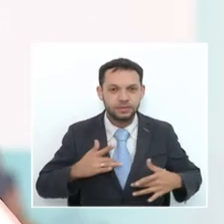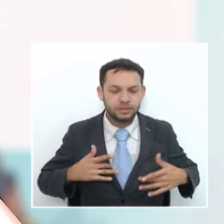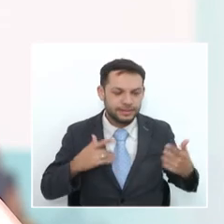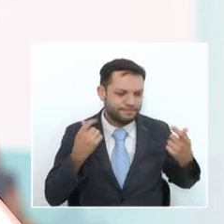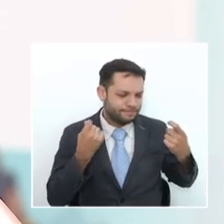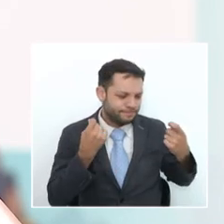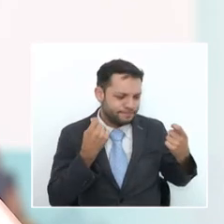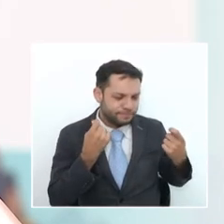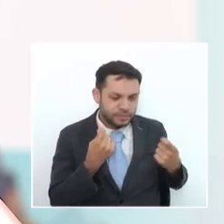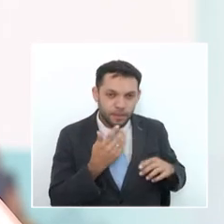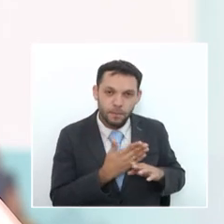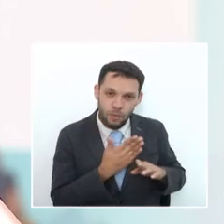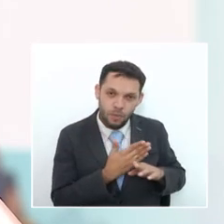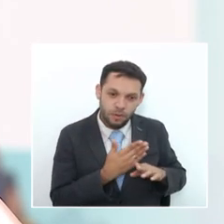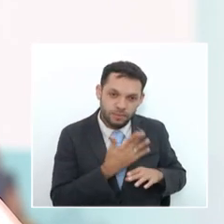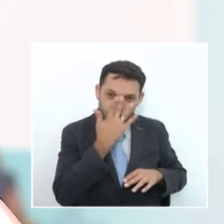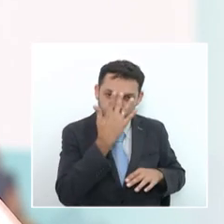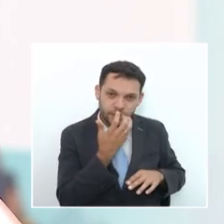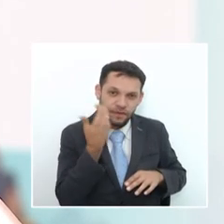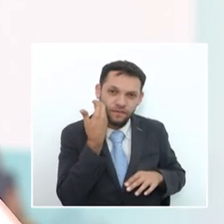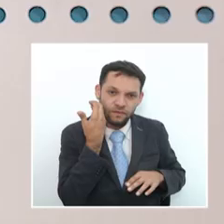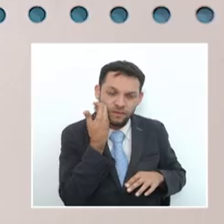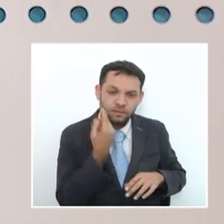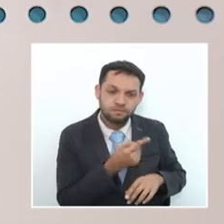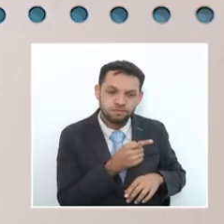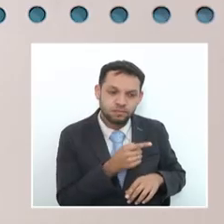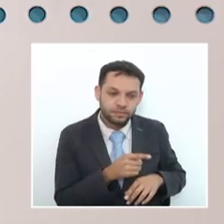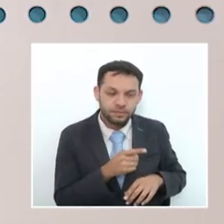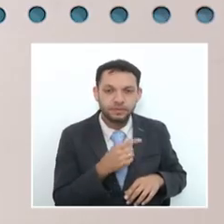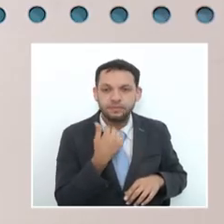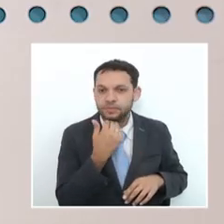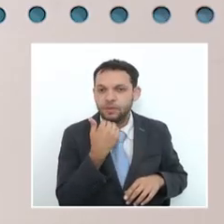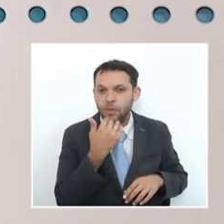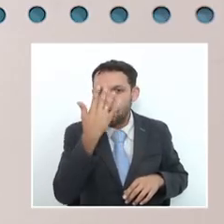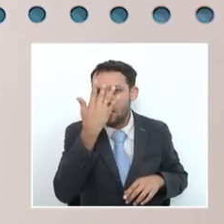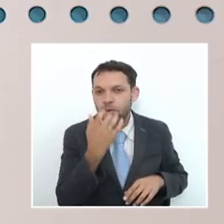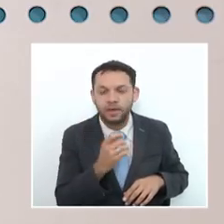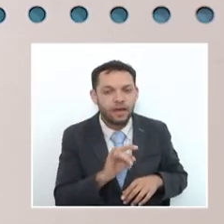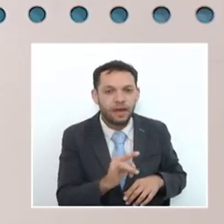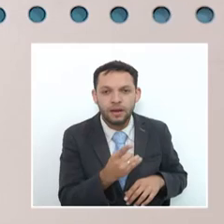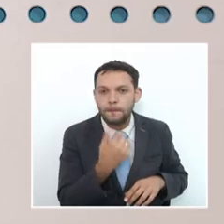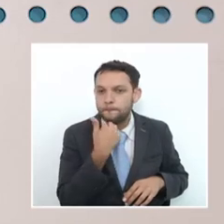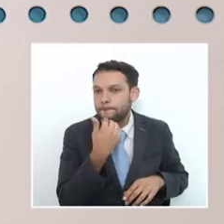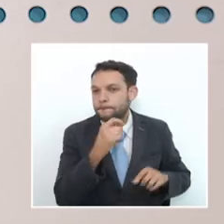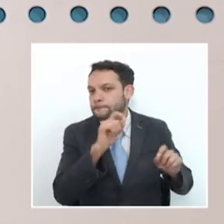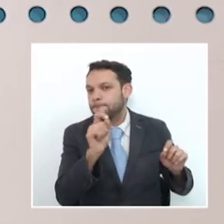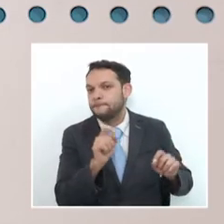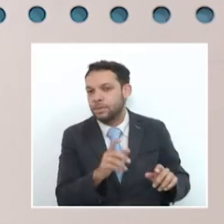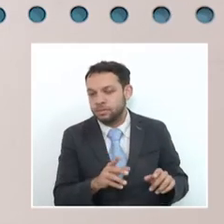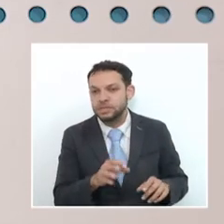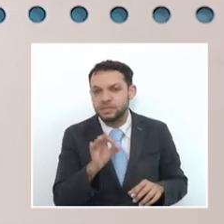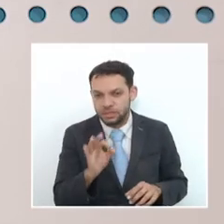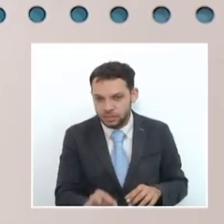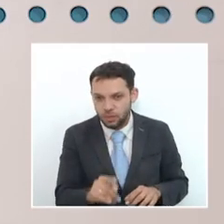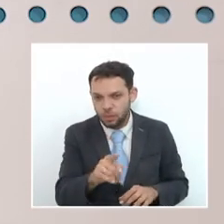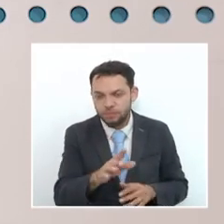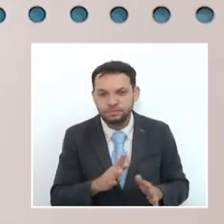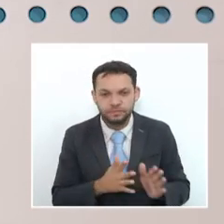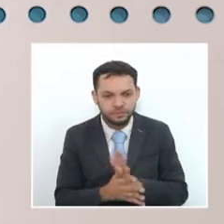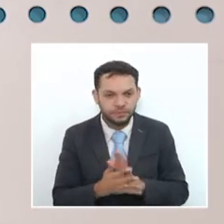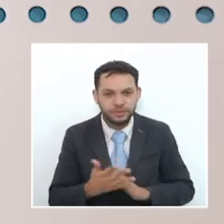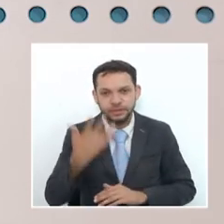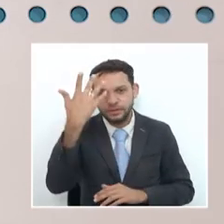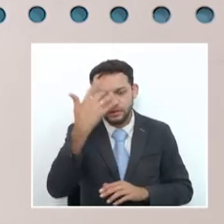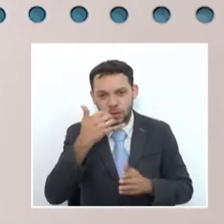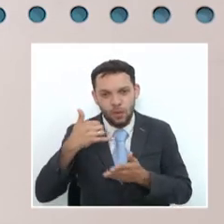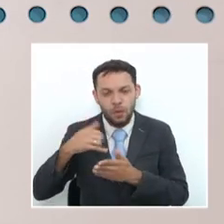otras patologías de por qué está haciendo dolor de cabeza. No sabría decirle pues por qué tiene el dolor de cabeza, pero sí le puedo decir que con un buen examen